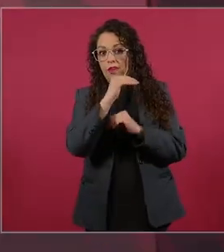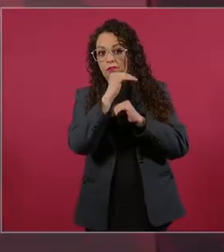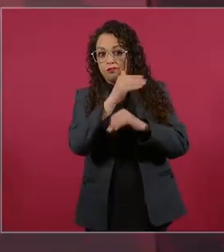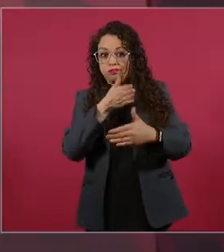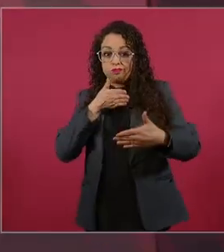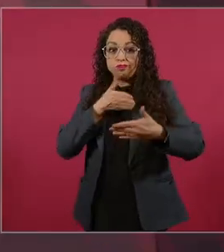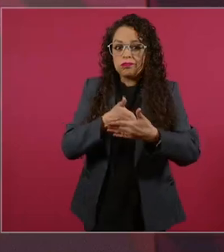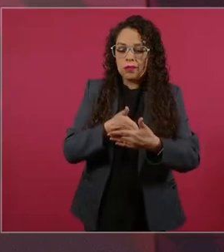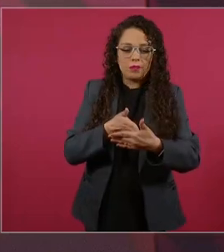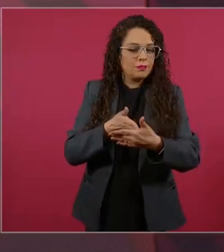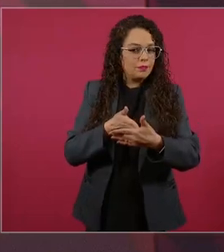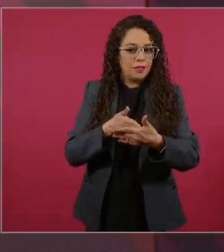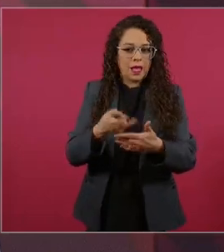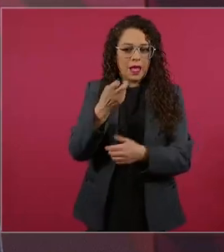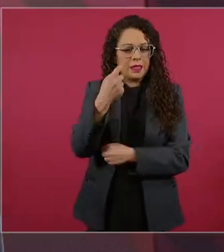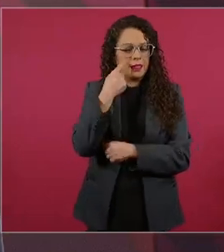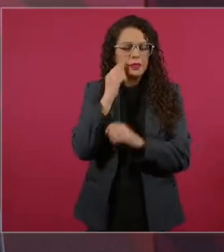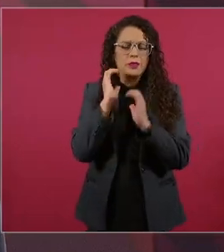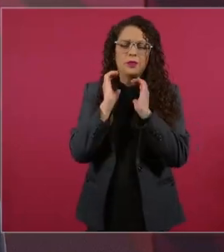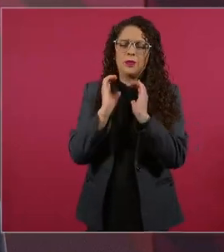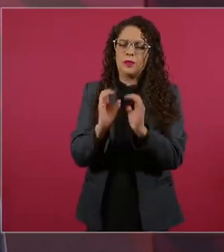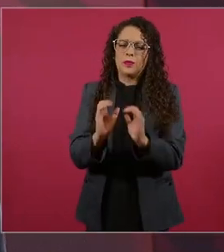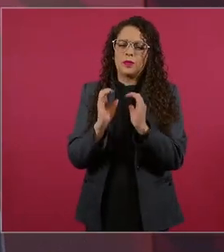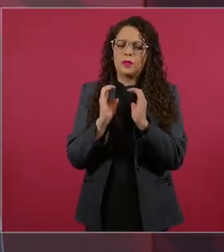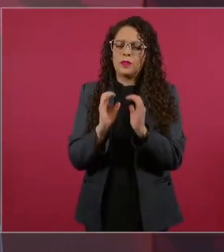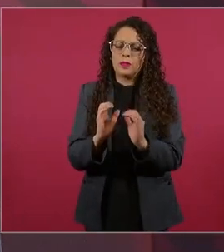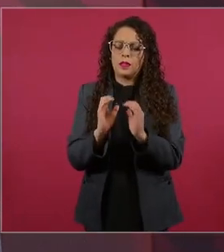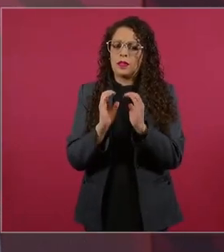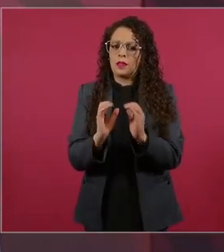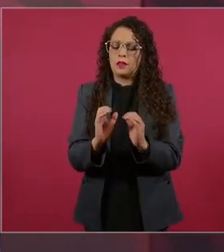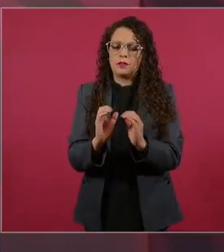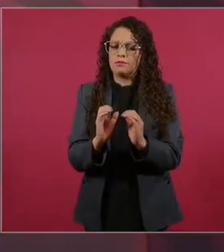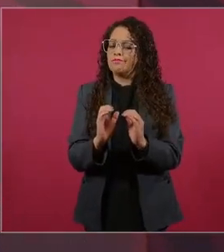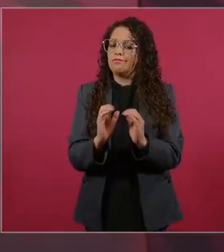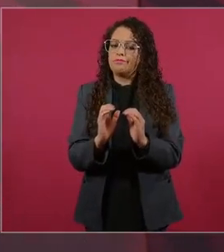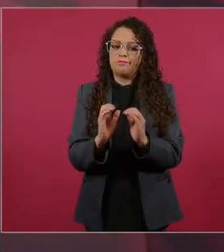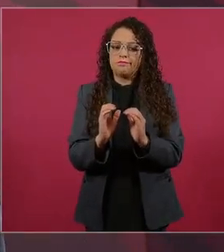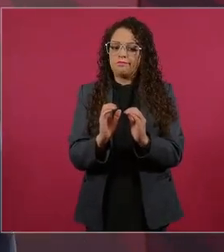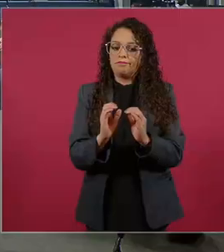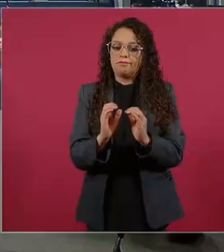cuidarlo. Es preferible el